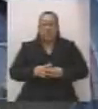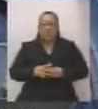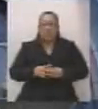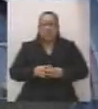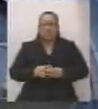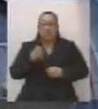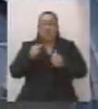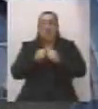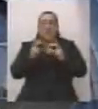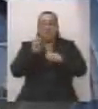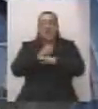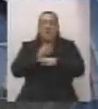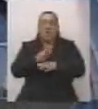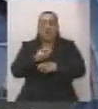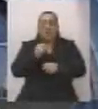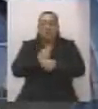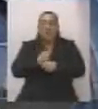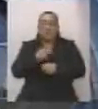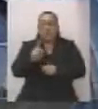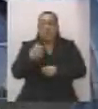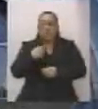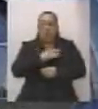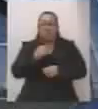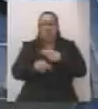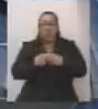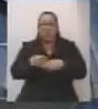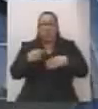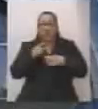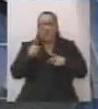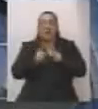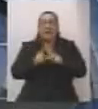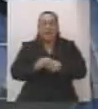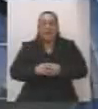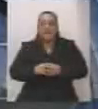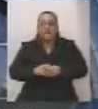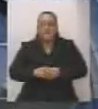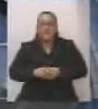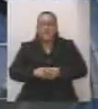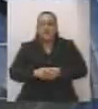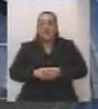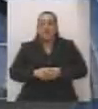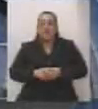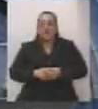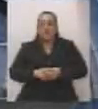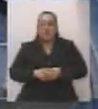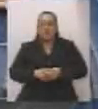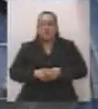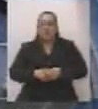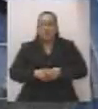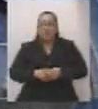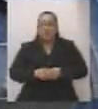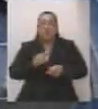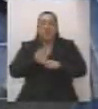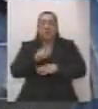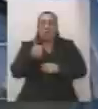No tiene que ser el gobierno nacional, puede ser también hacerse a través de la asistencia extranjera, los